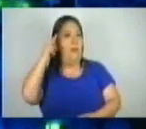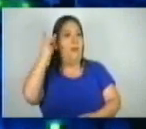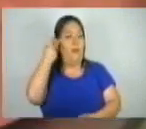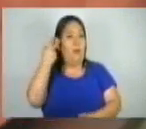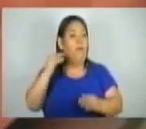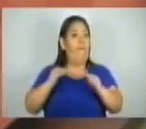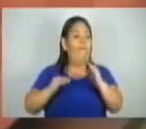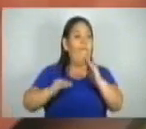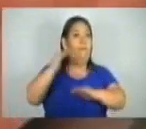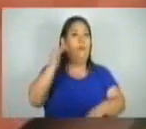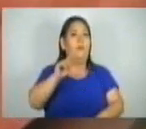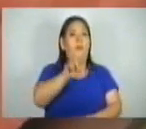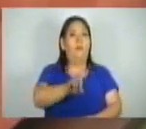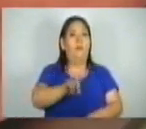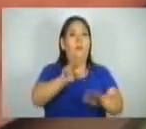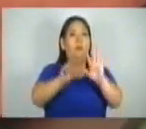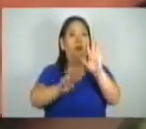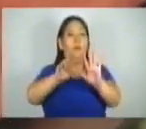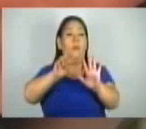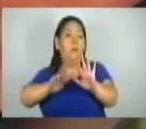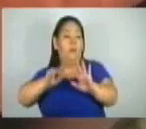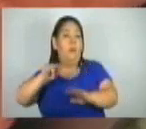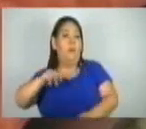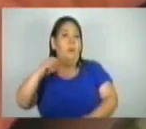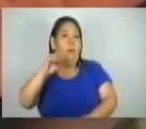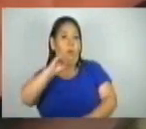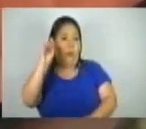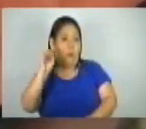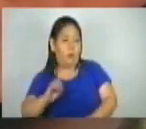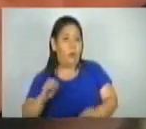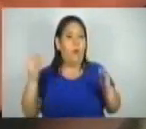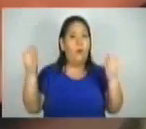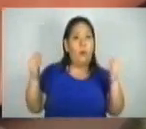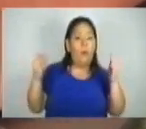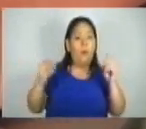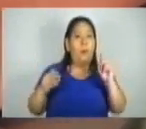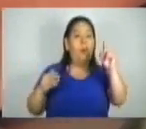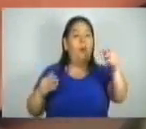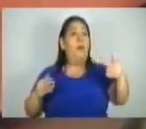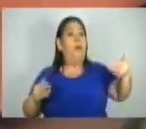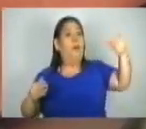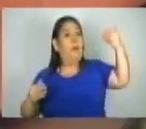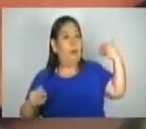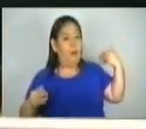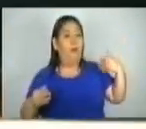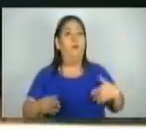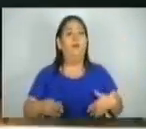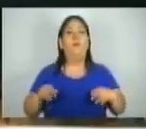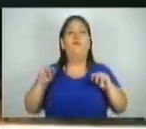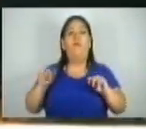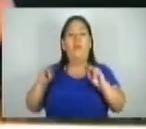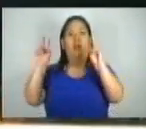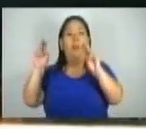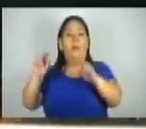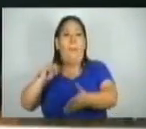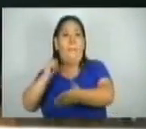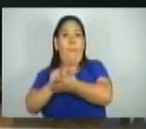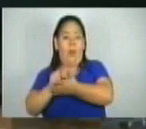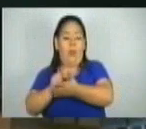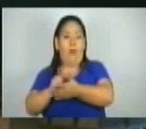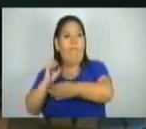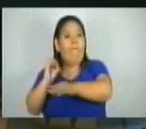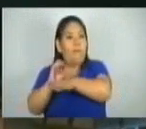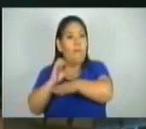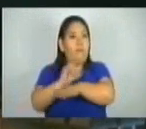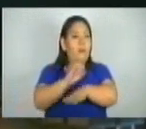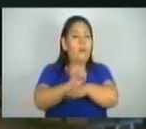incremento del 177 por En comparación con el año anterior la firma hace una serie de recomendaciones a